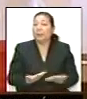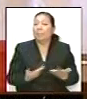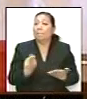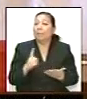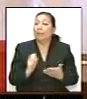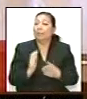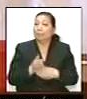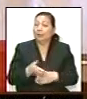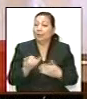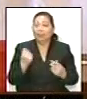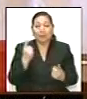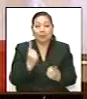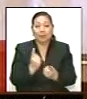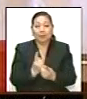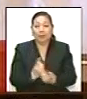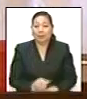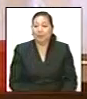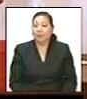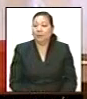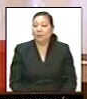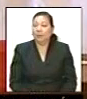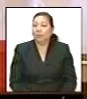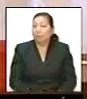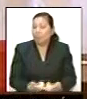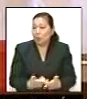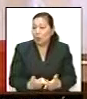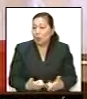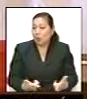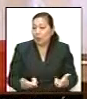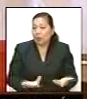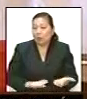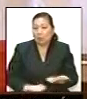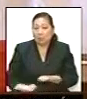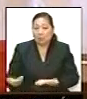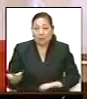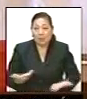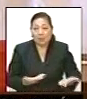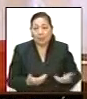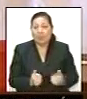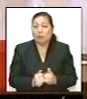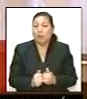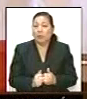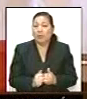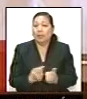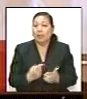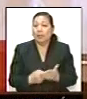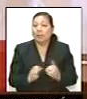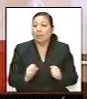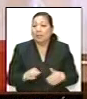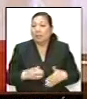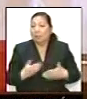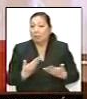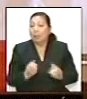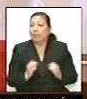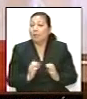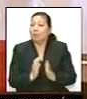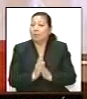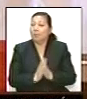para llegar a ese objetivo de una zona libre de comercio e inversiones en condiciones que se pueda